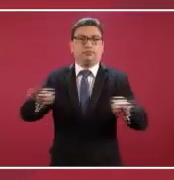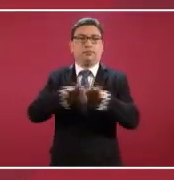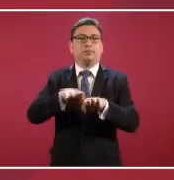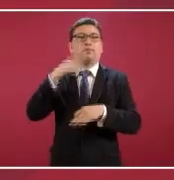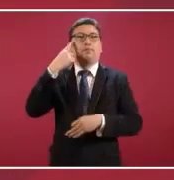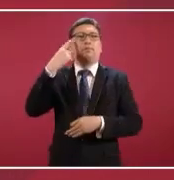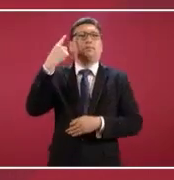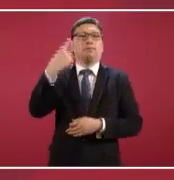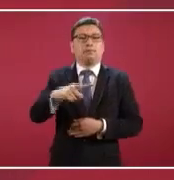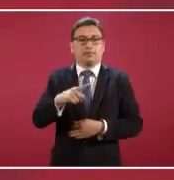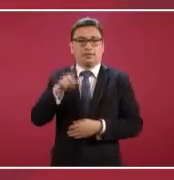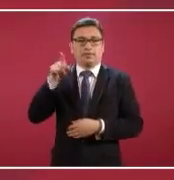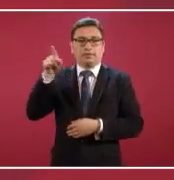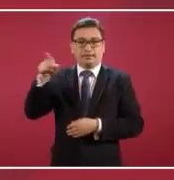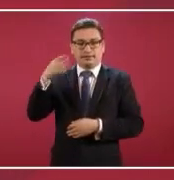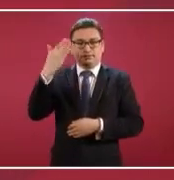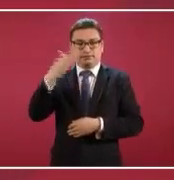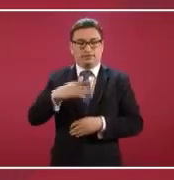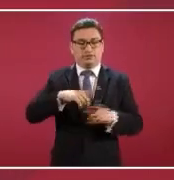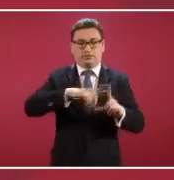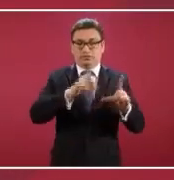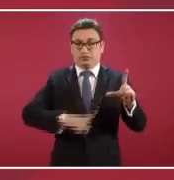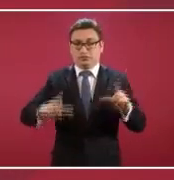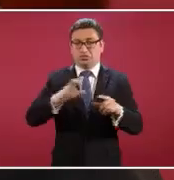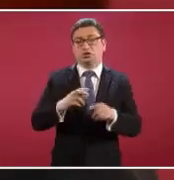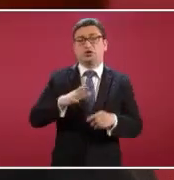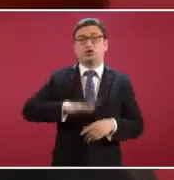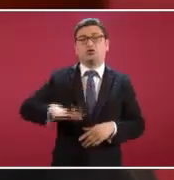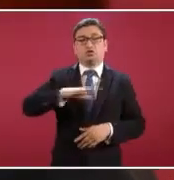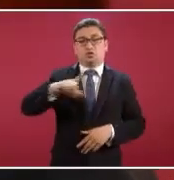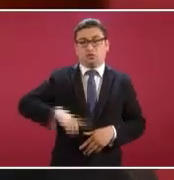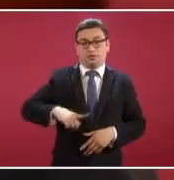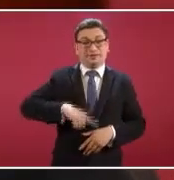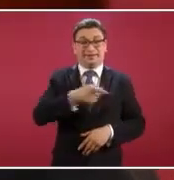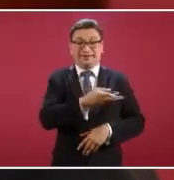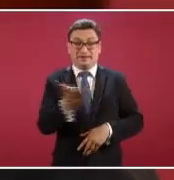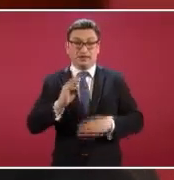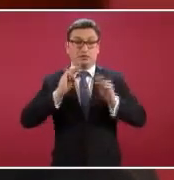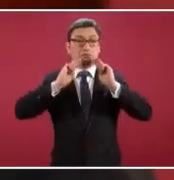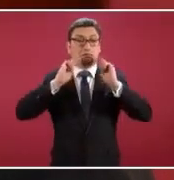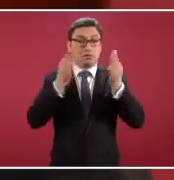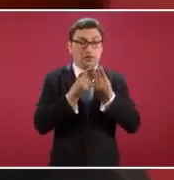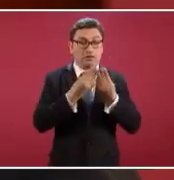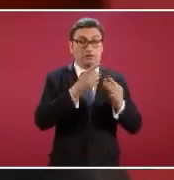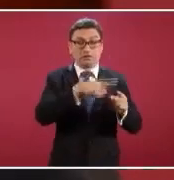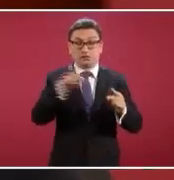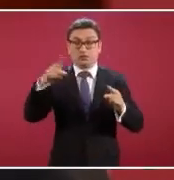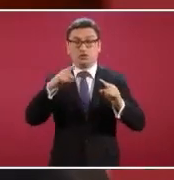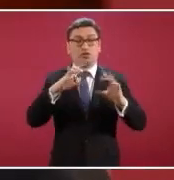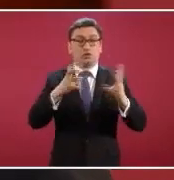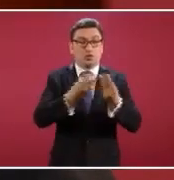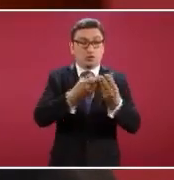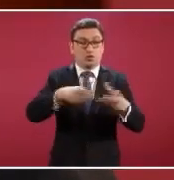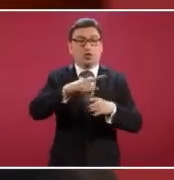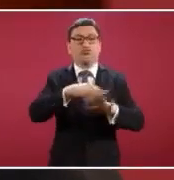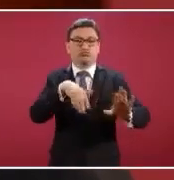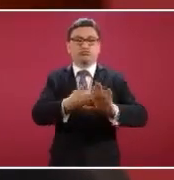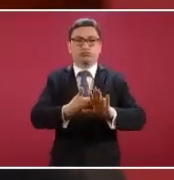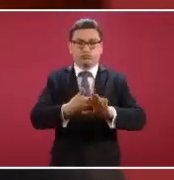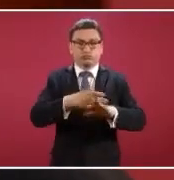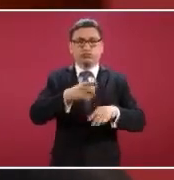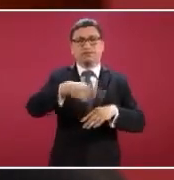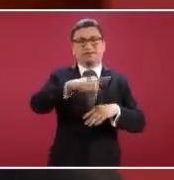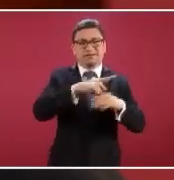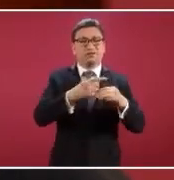lucha que ha emprendido el gobierno de la República en contra de estas organizaciones y sus asociados,